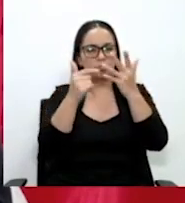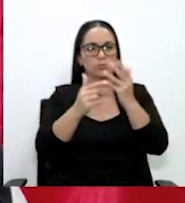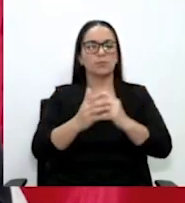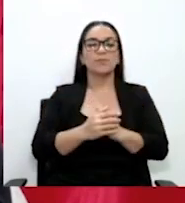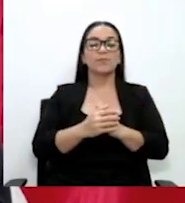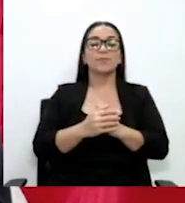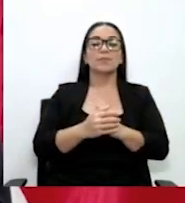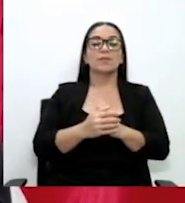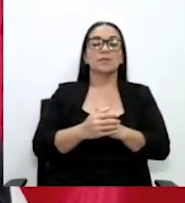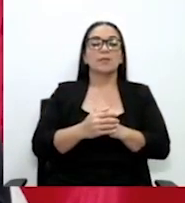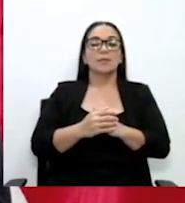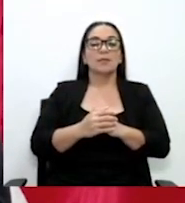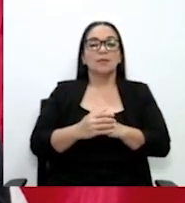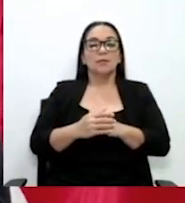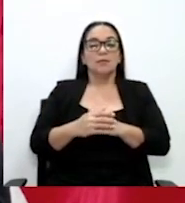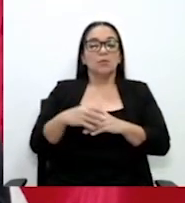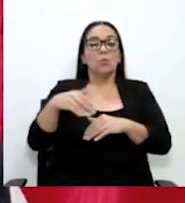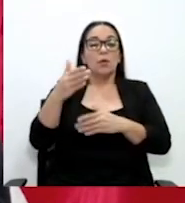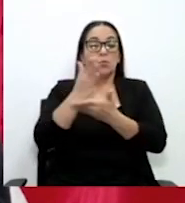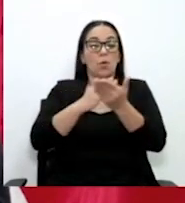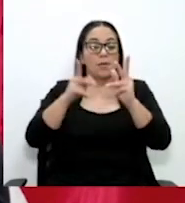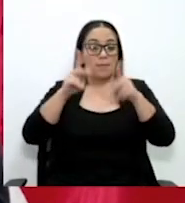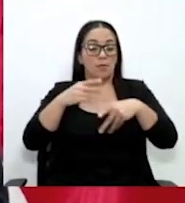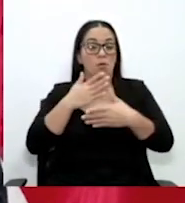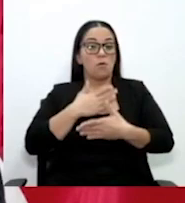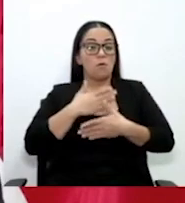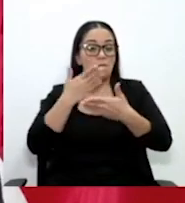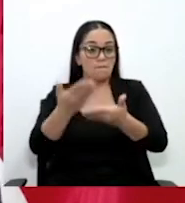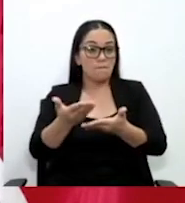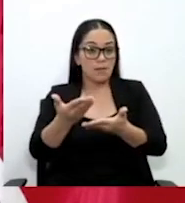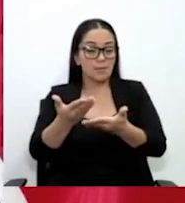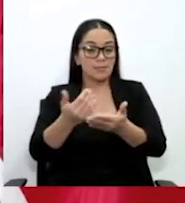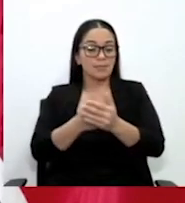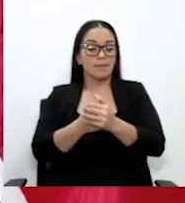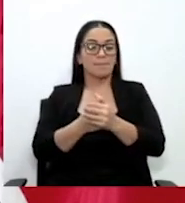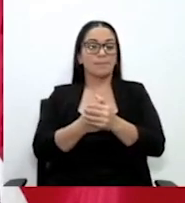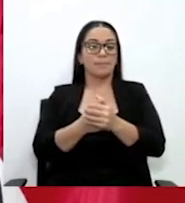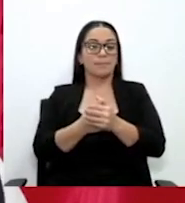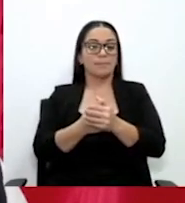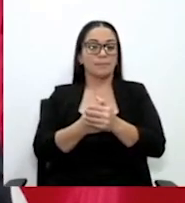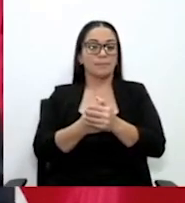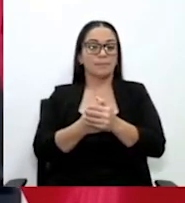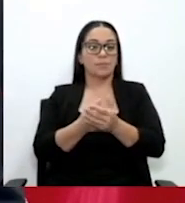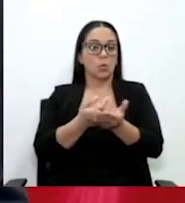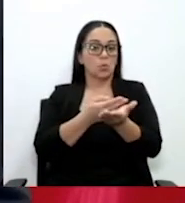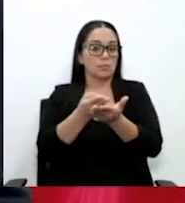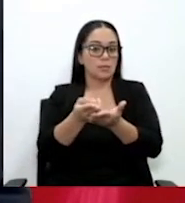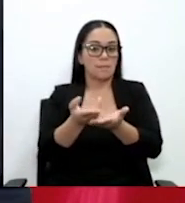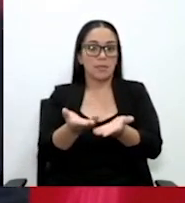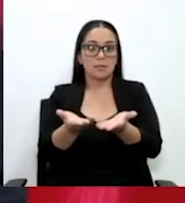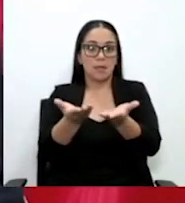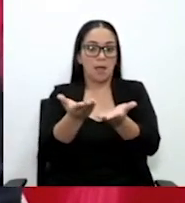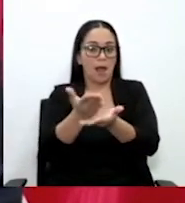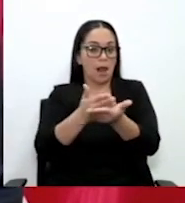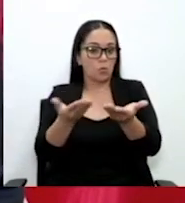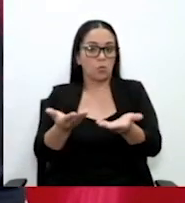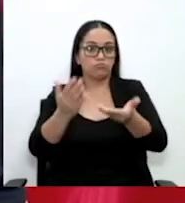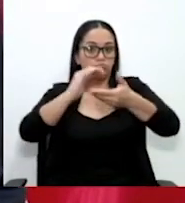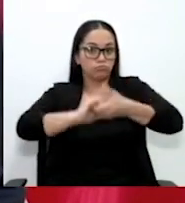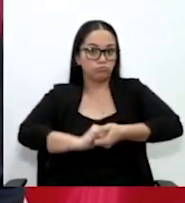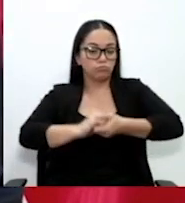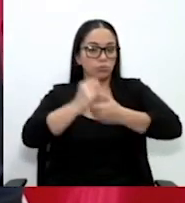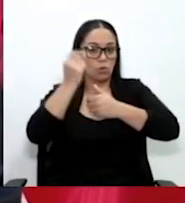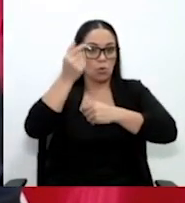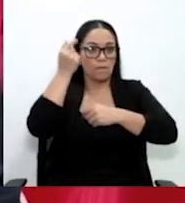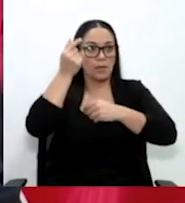alguien ofrece una mano abierta y franca a este gobierno, en lugar de un